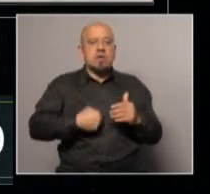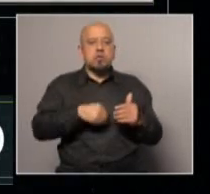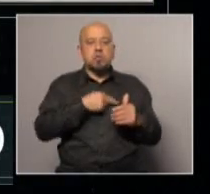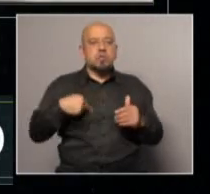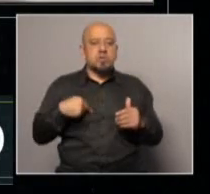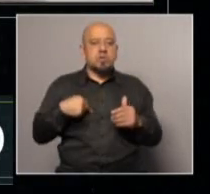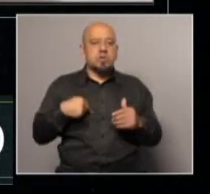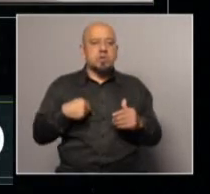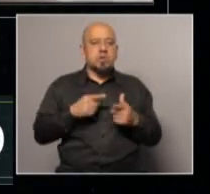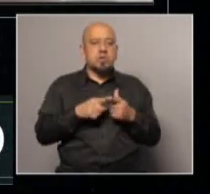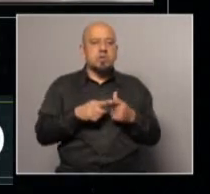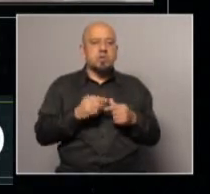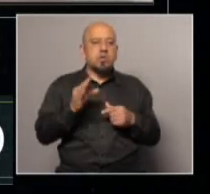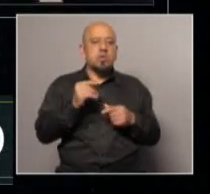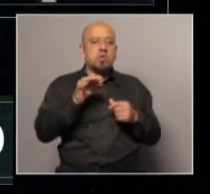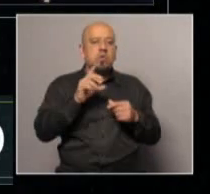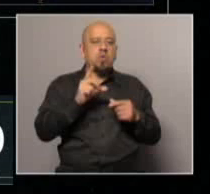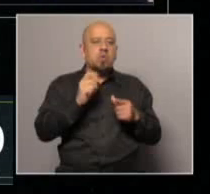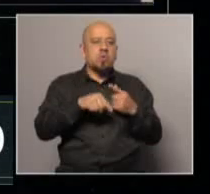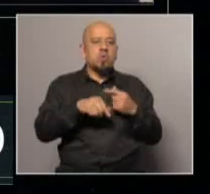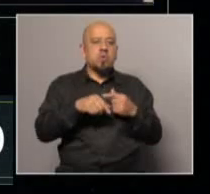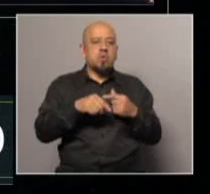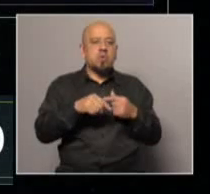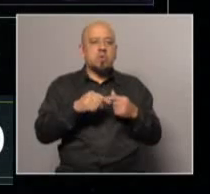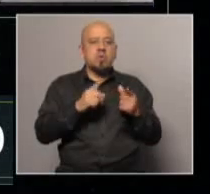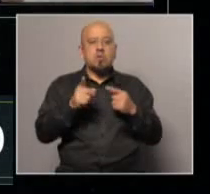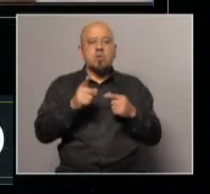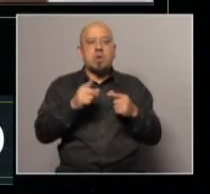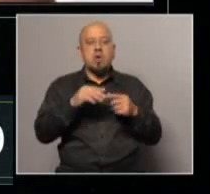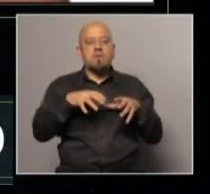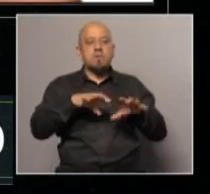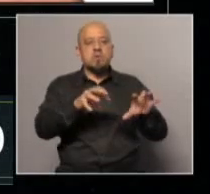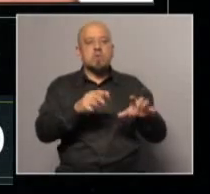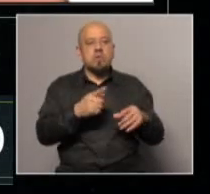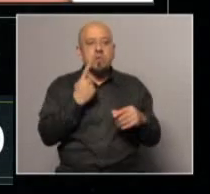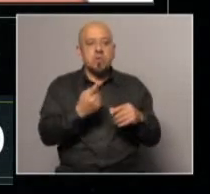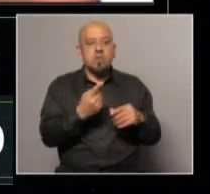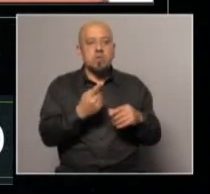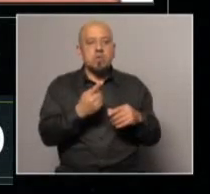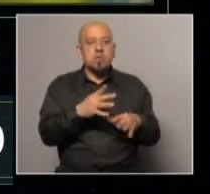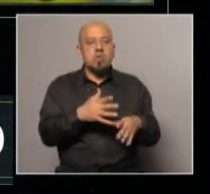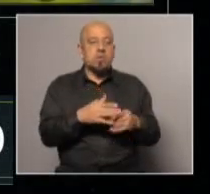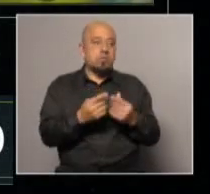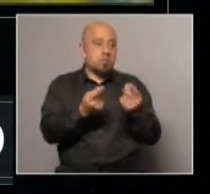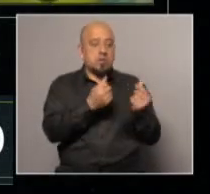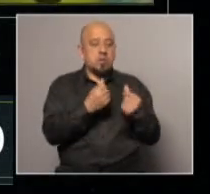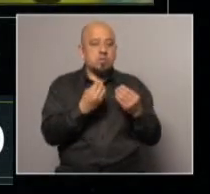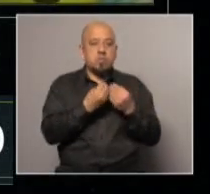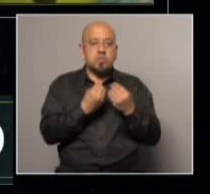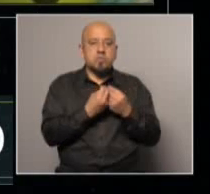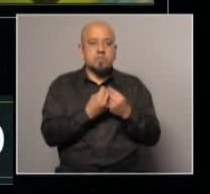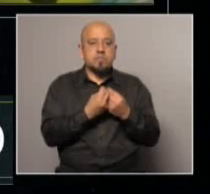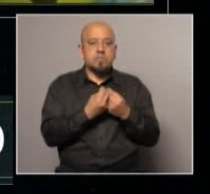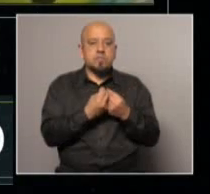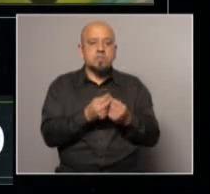Y obviamente que todos son transacciones al proveedor, a los funcionarios, de a una con un costo operativo carísimo, ¿no? Y con